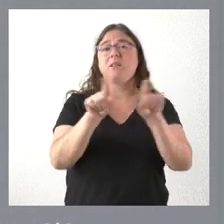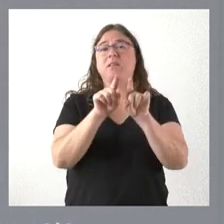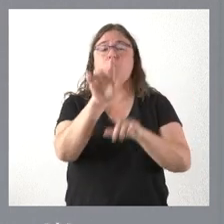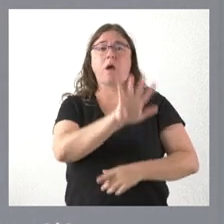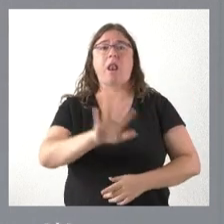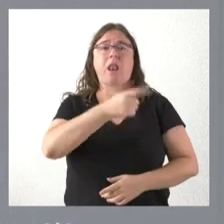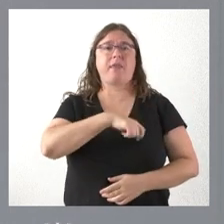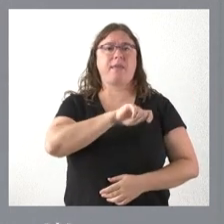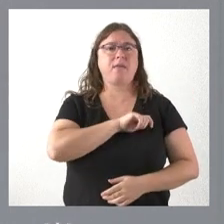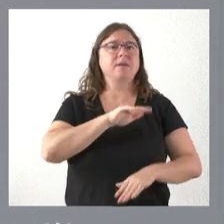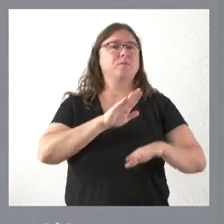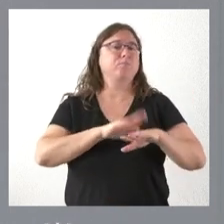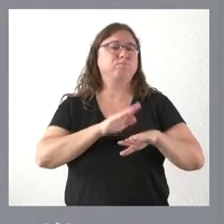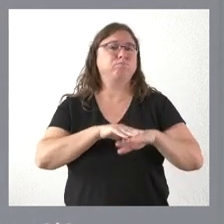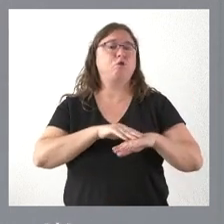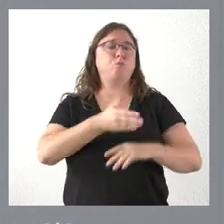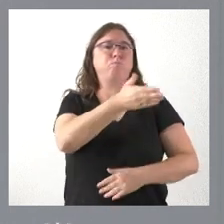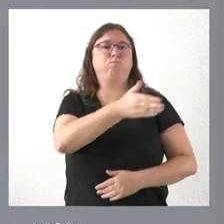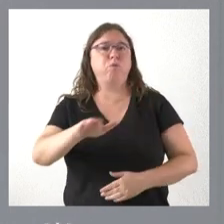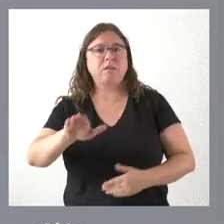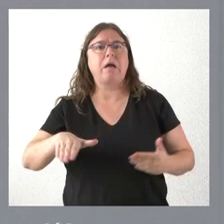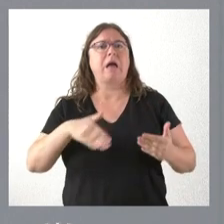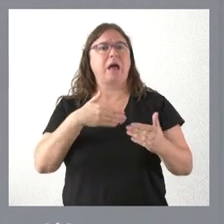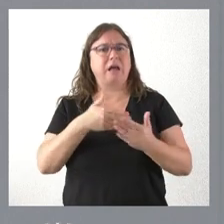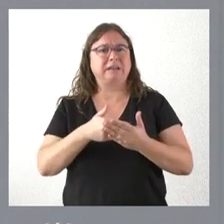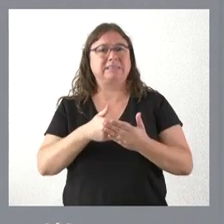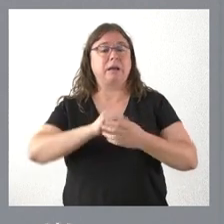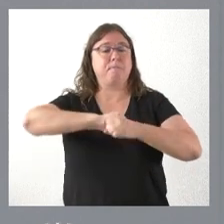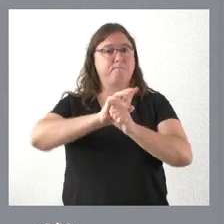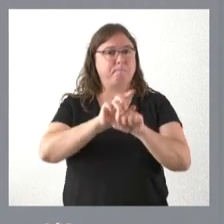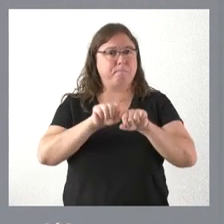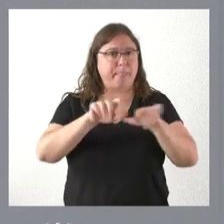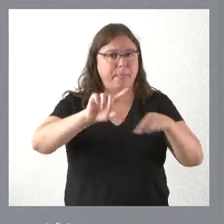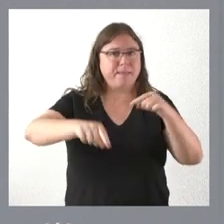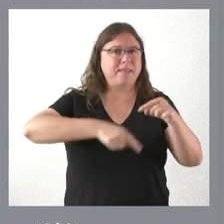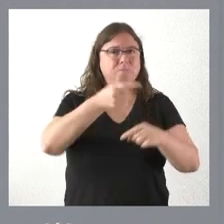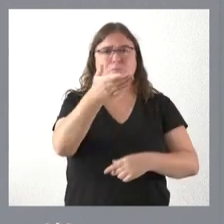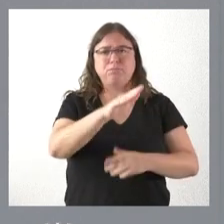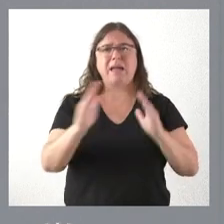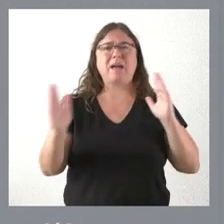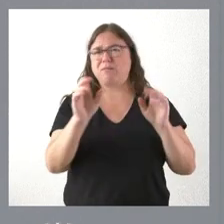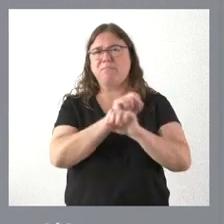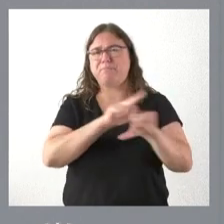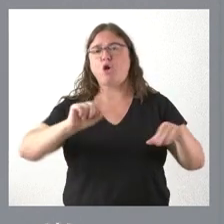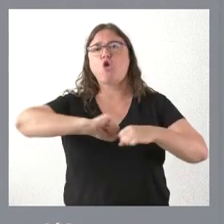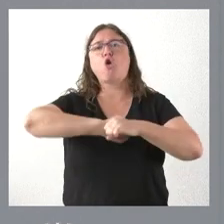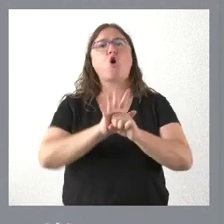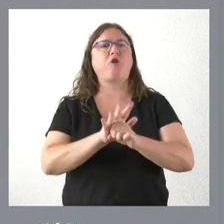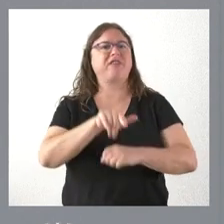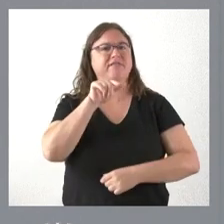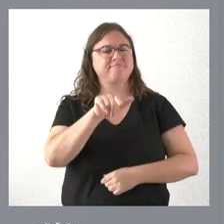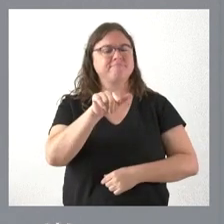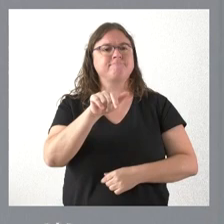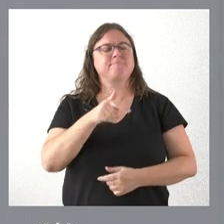nacional el incremento de las defunciones incluso pasadas las pandemias y el momento peor de la Kobe 19 pues tuvimos